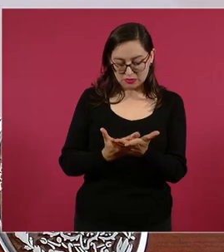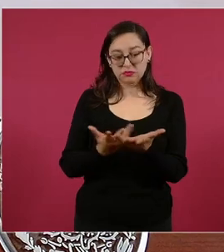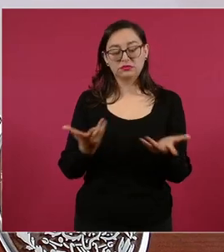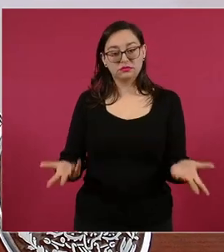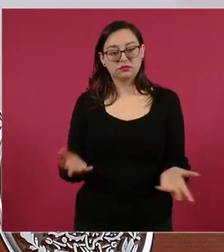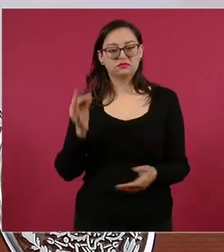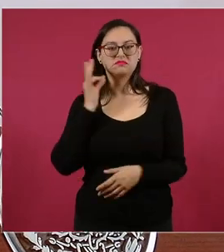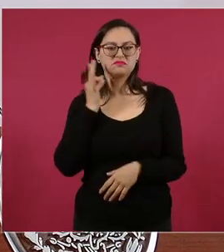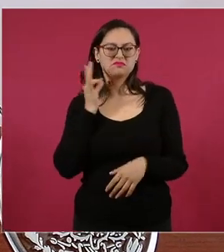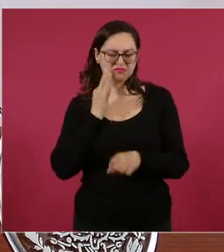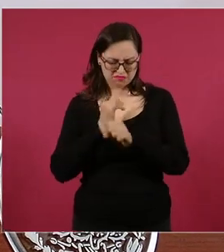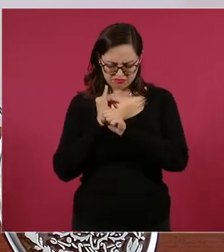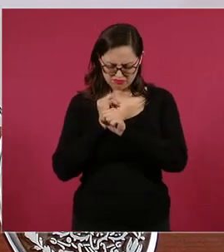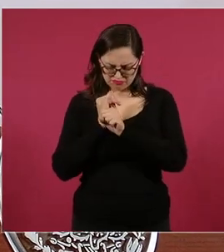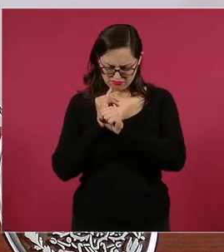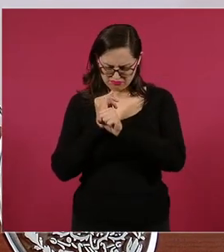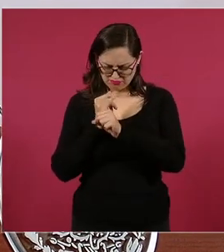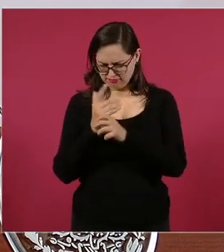aparece